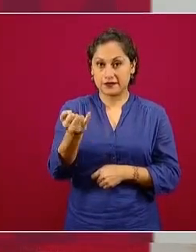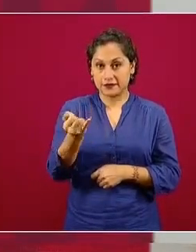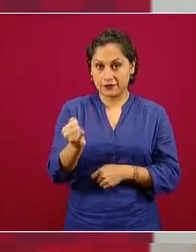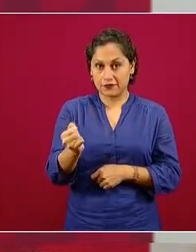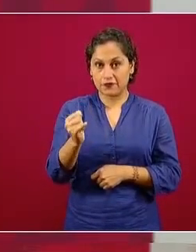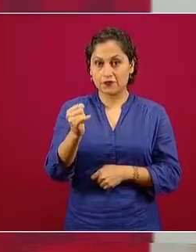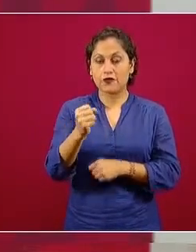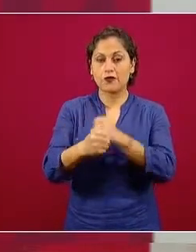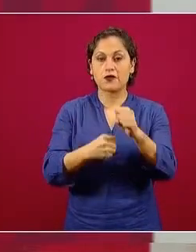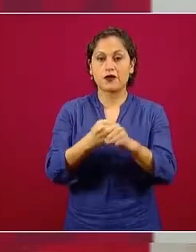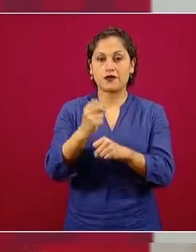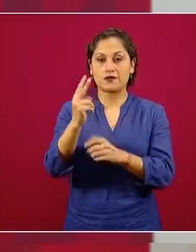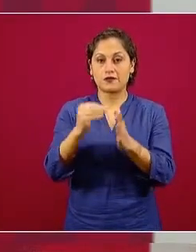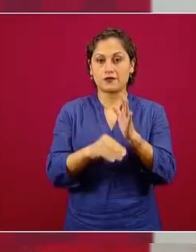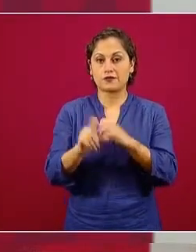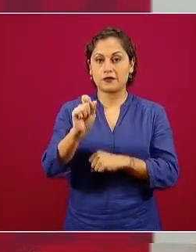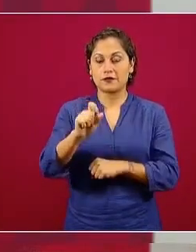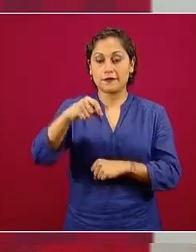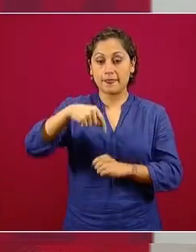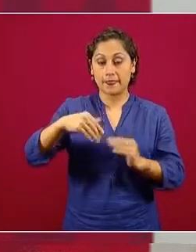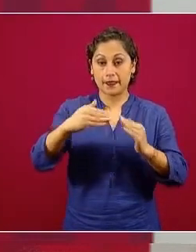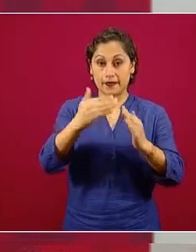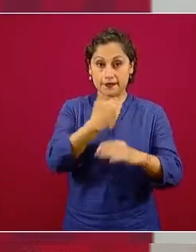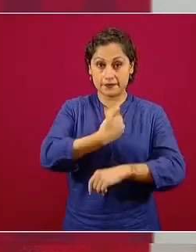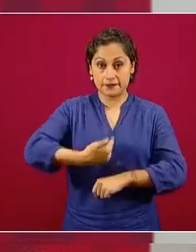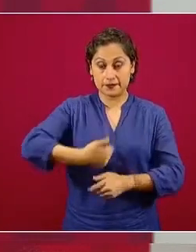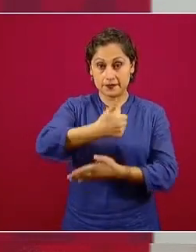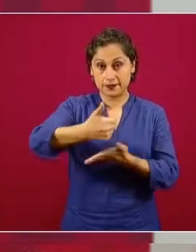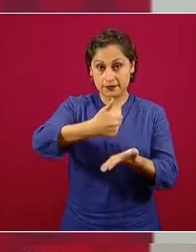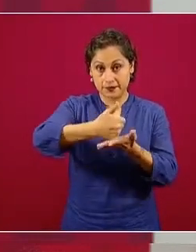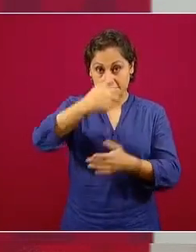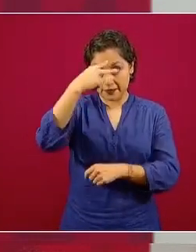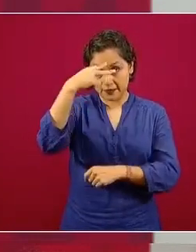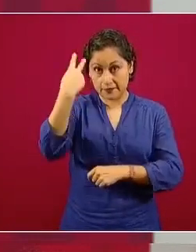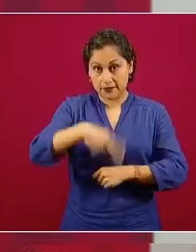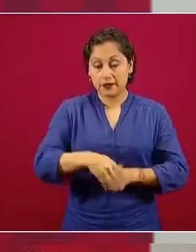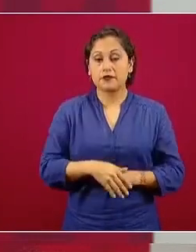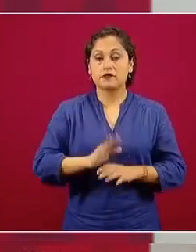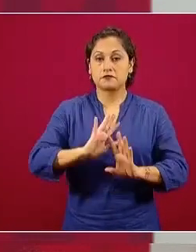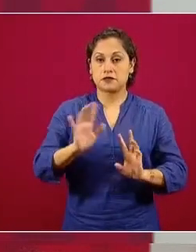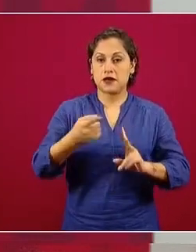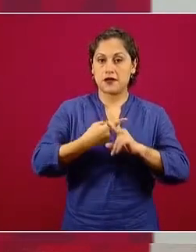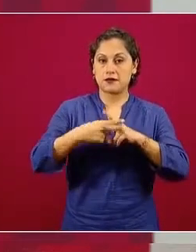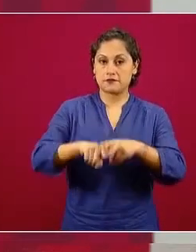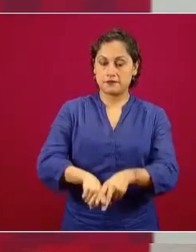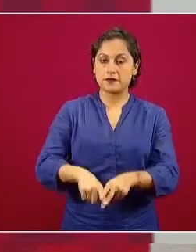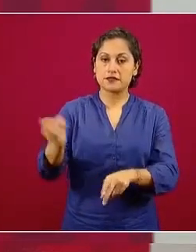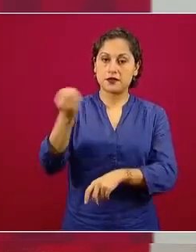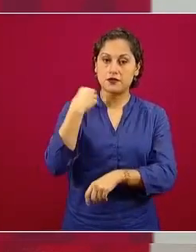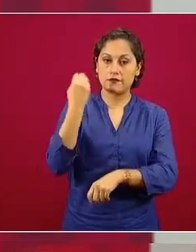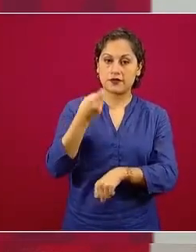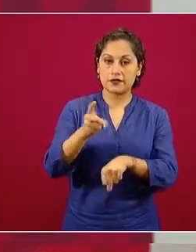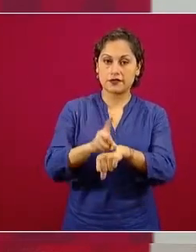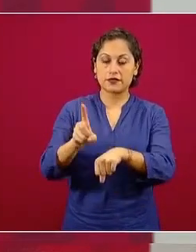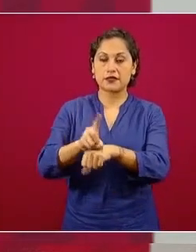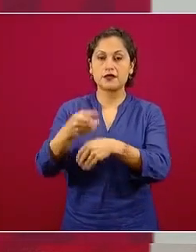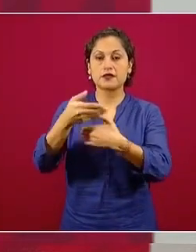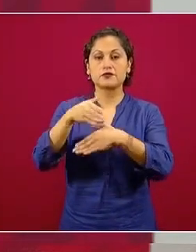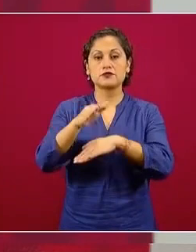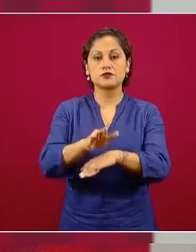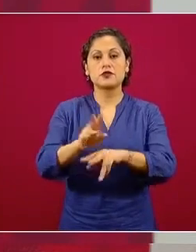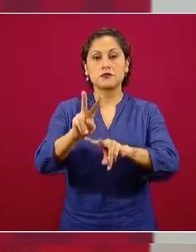estamos en el palacio nacional de méxico en la ciudad de mexico y vamos a iniciar la conferencia de prensa diaria sobre kobe 19